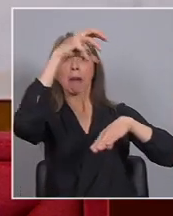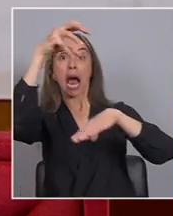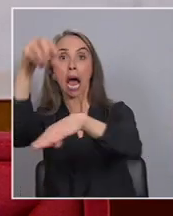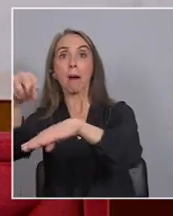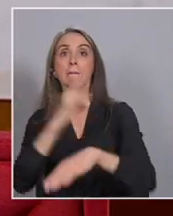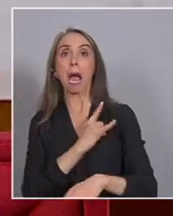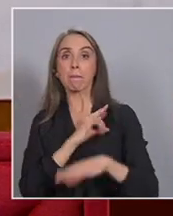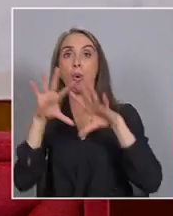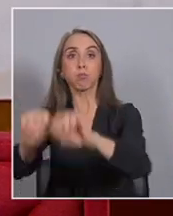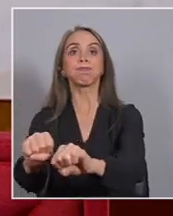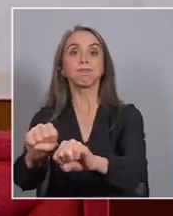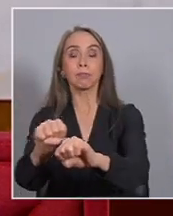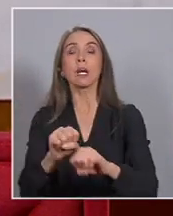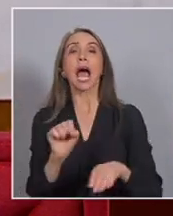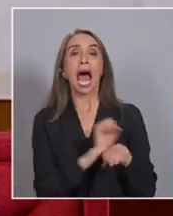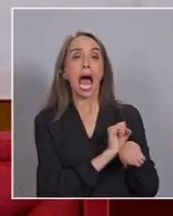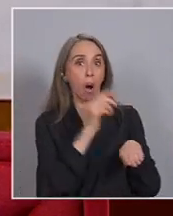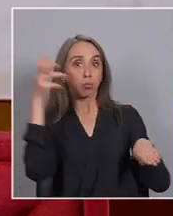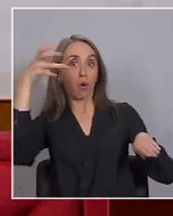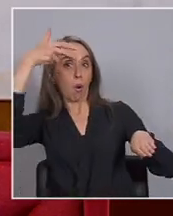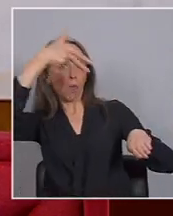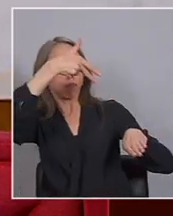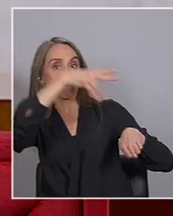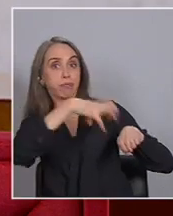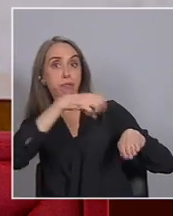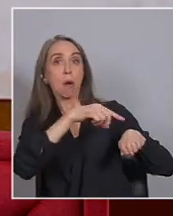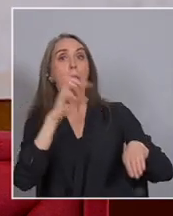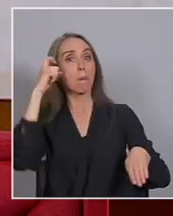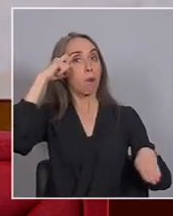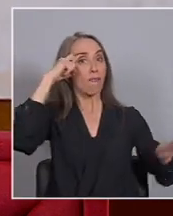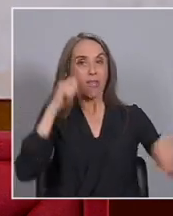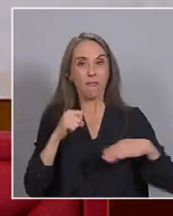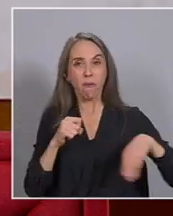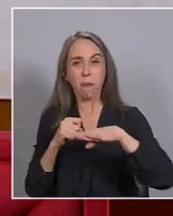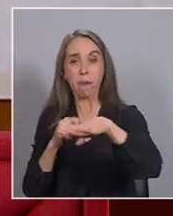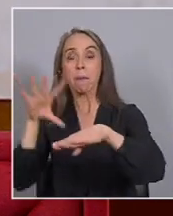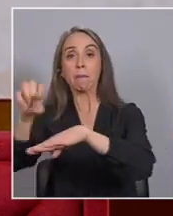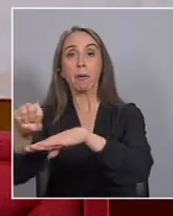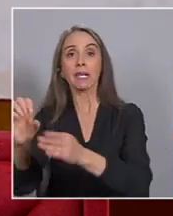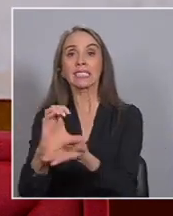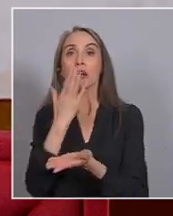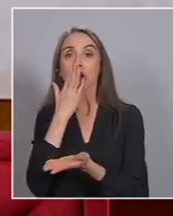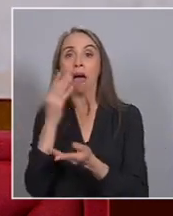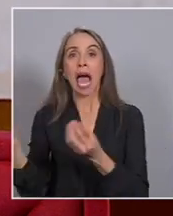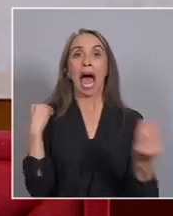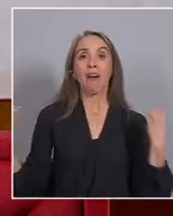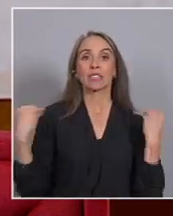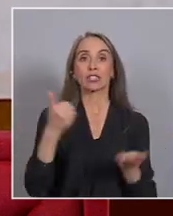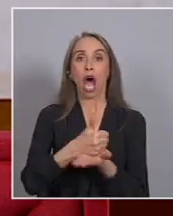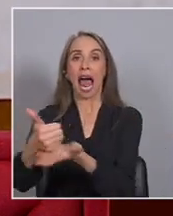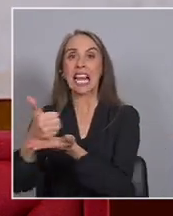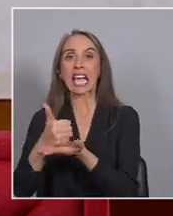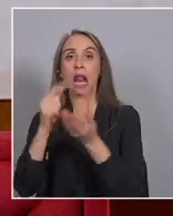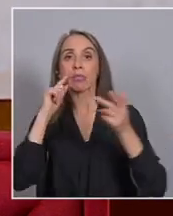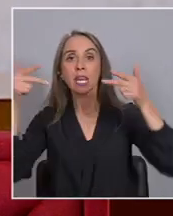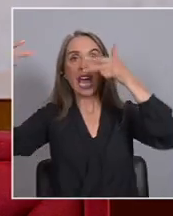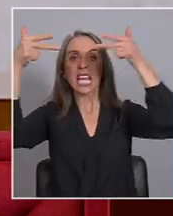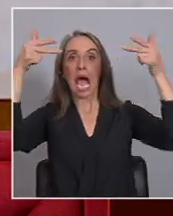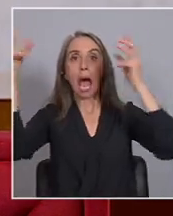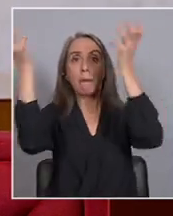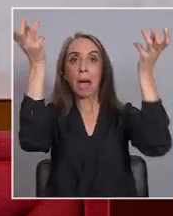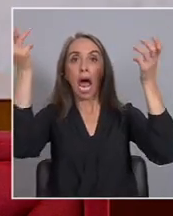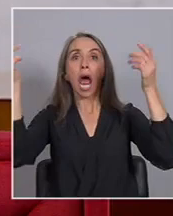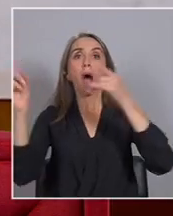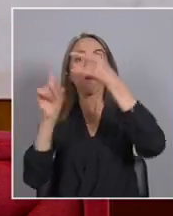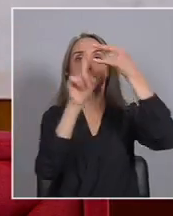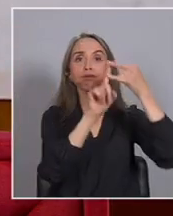que aparecía en Providencia detenerlo en Cerro Navia, o viceversa. Y eso podemos integrarlo, podemos